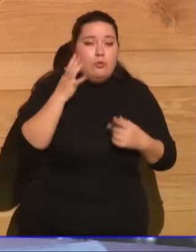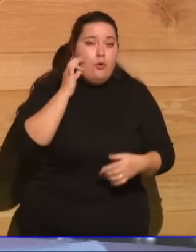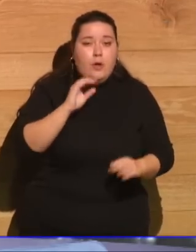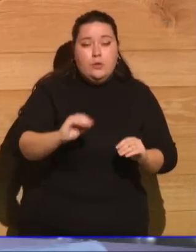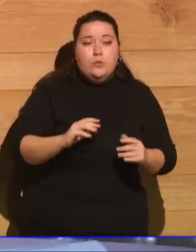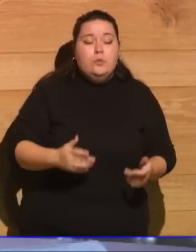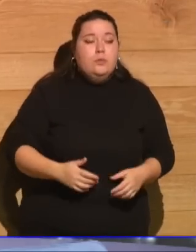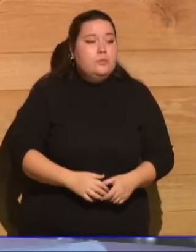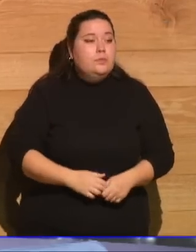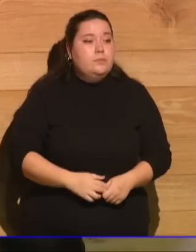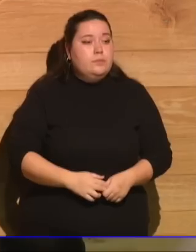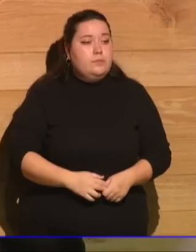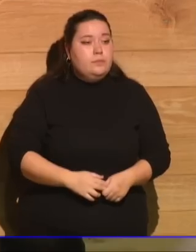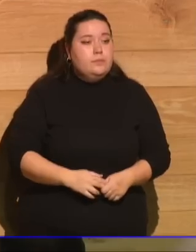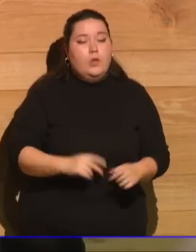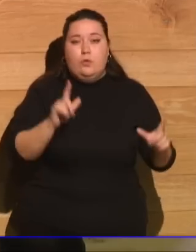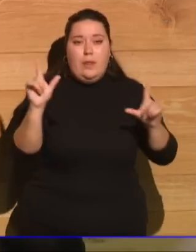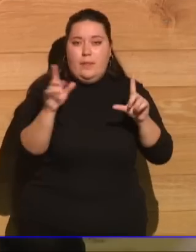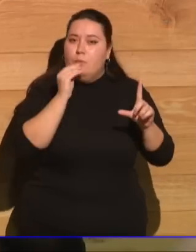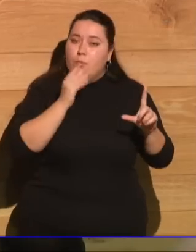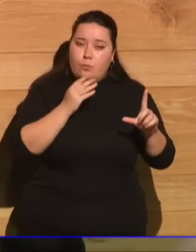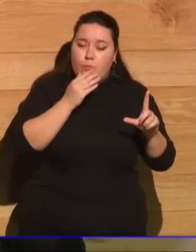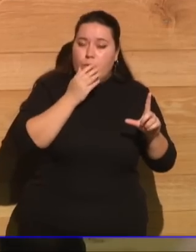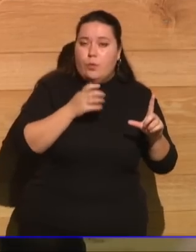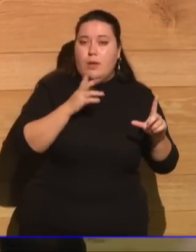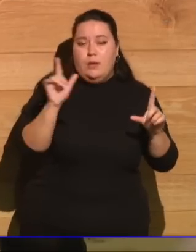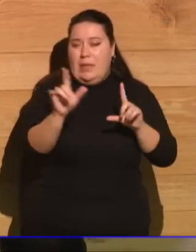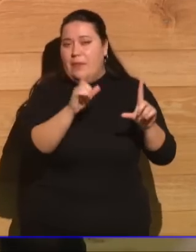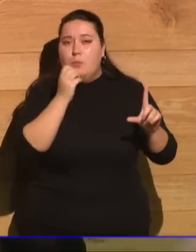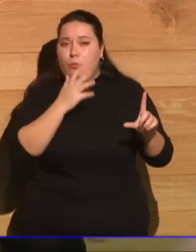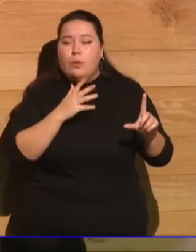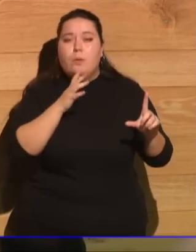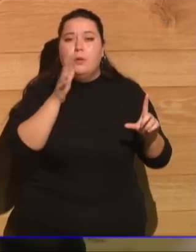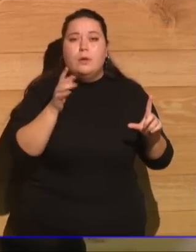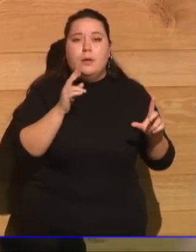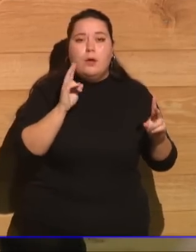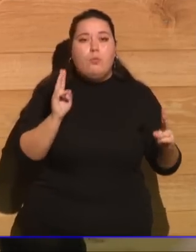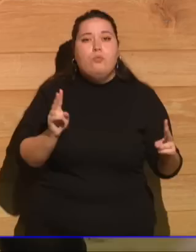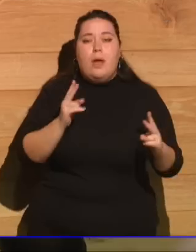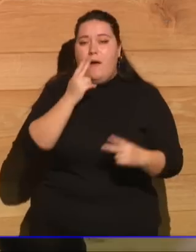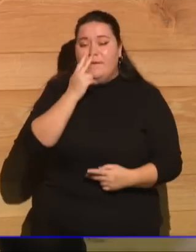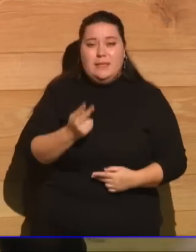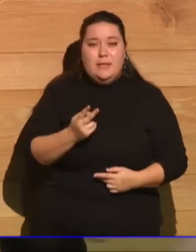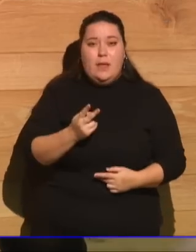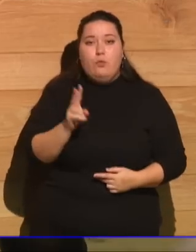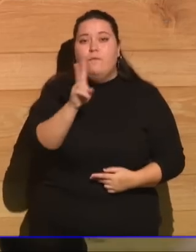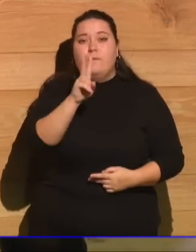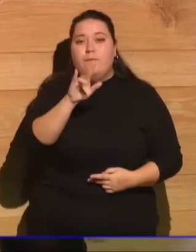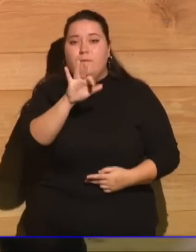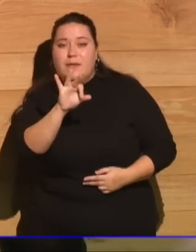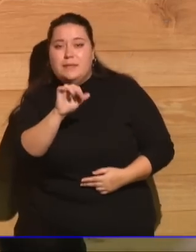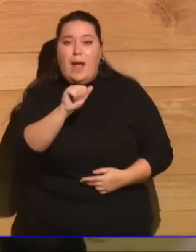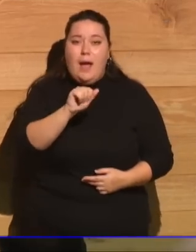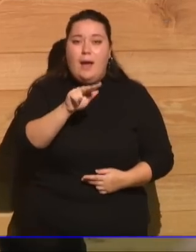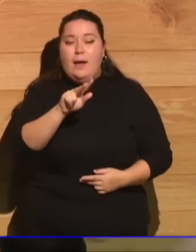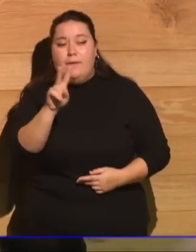maravillosa por otro lado, en la que su novia, después hablaremos de ello, le visita en un vis-a-vis. En fin. Y